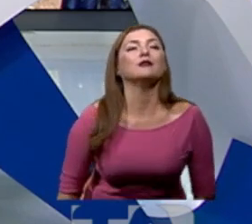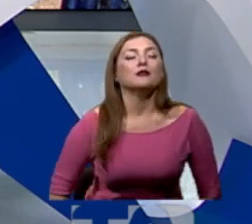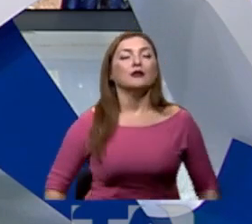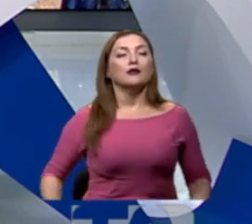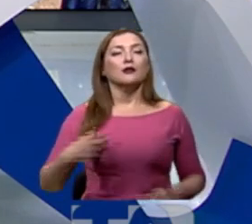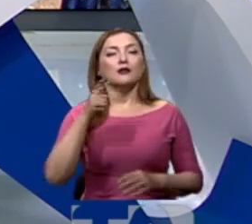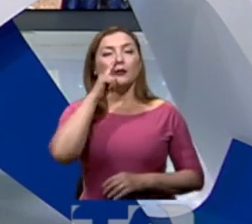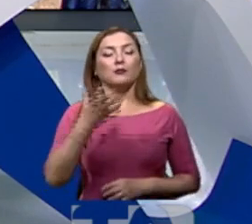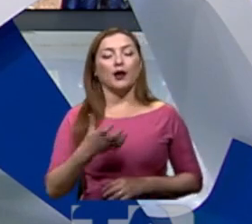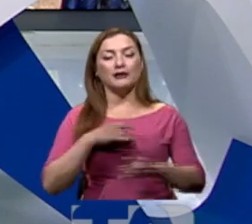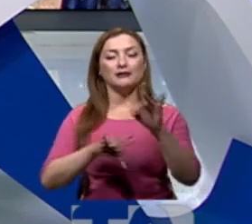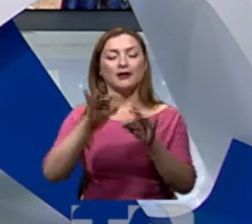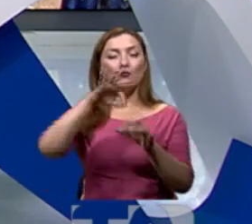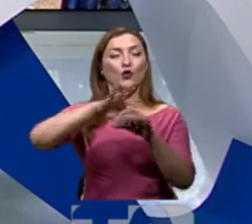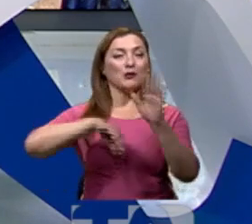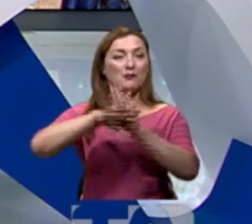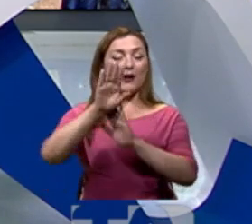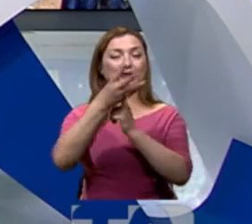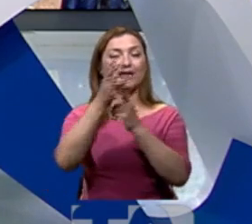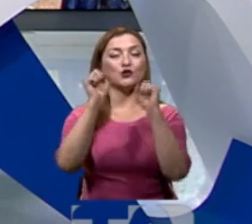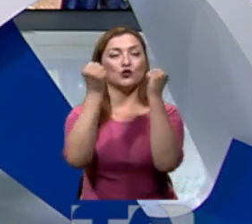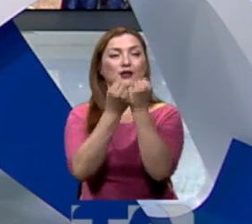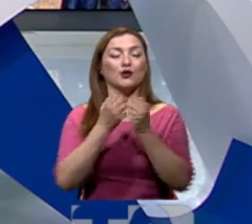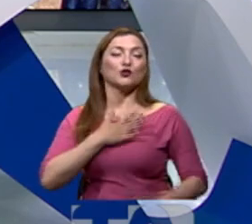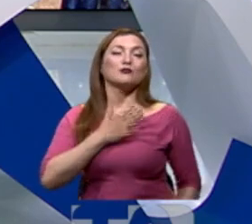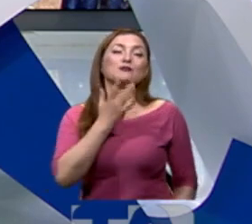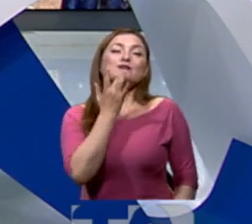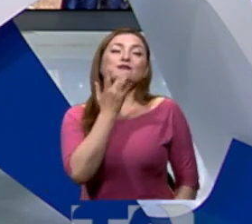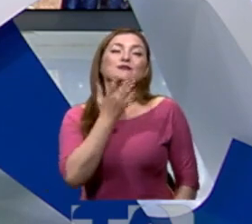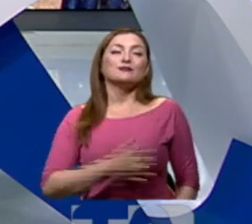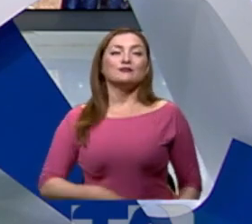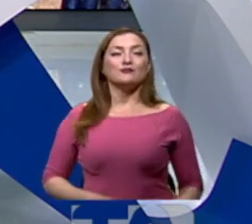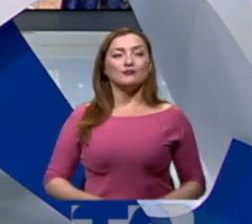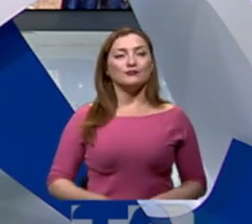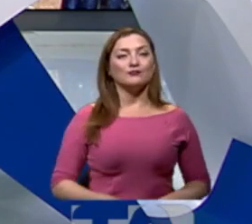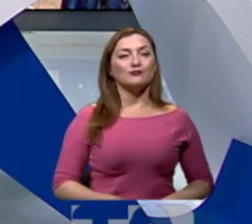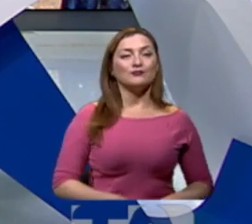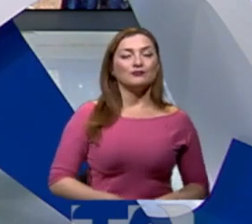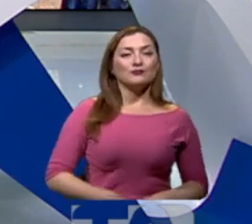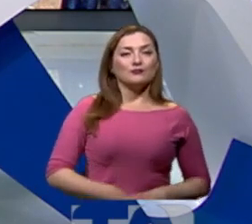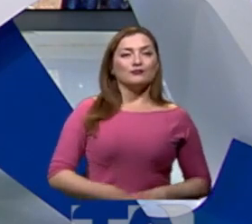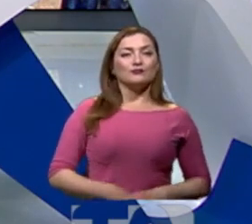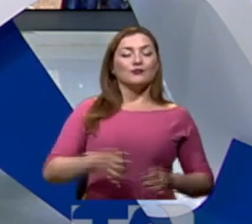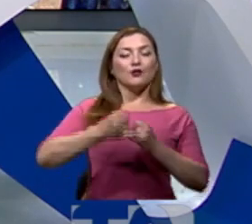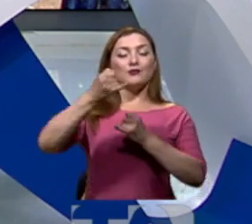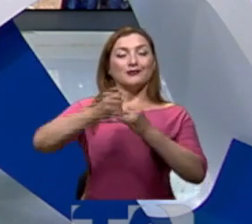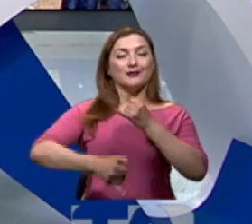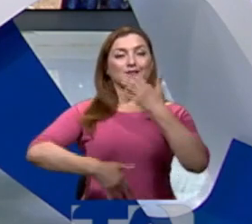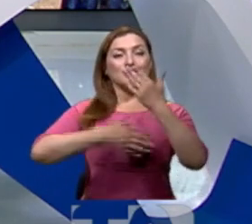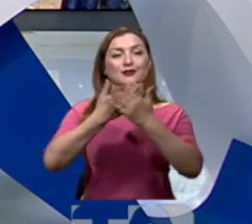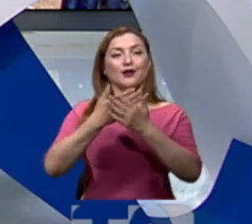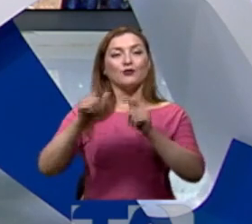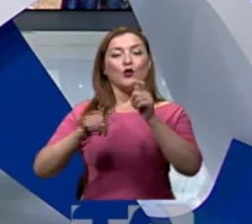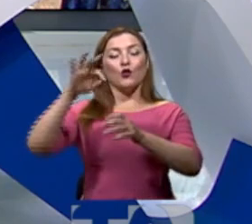Por la guagua que elige el público, ¿eh? La más votada. Yo ya recuerden, tengo mi guagua favorita. Recuerden, al final, cuando se presentan todos los participantes, la